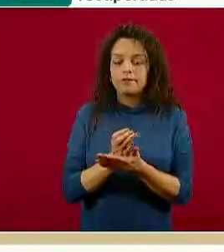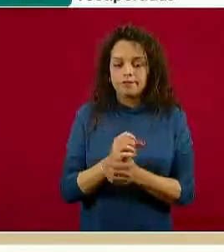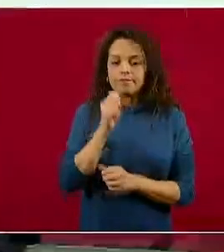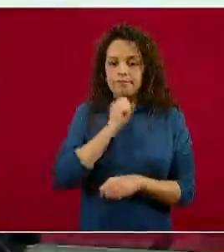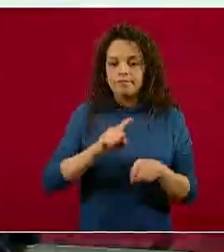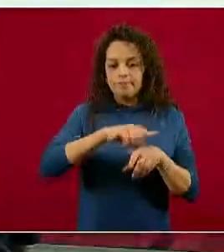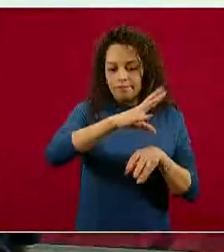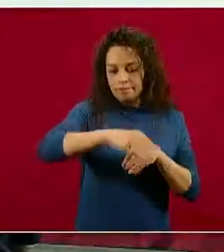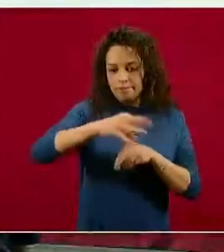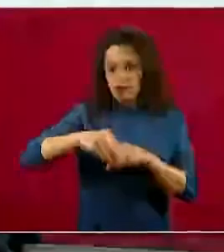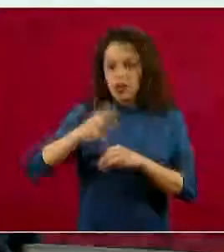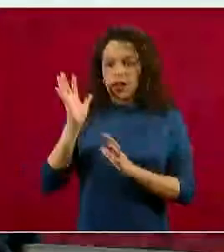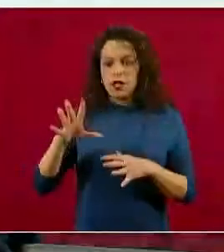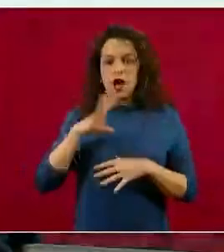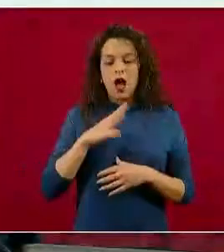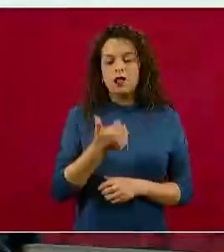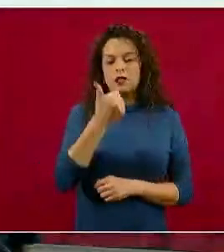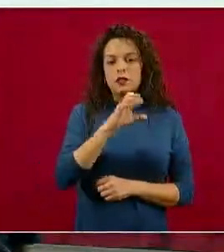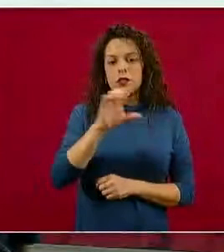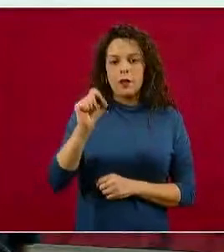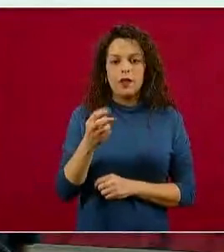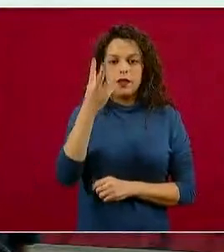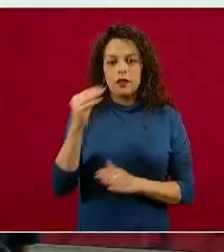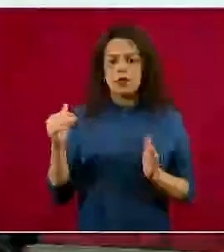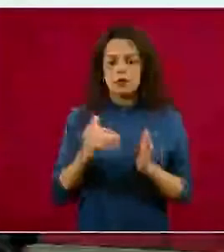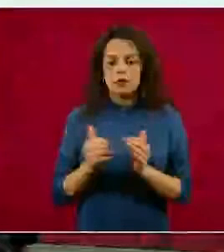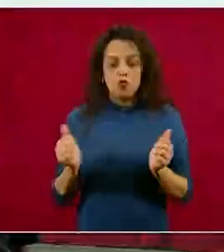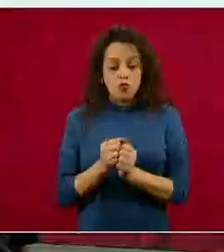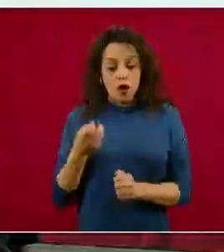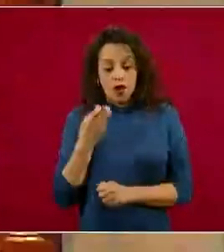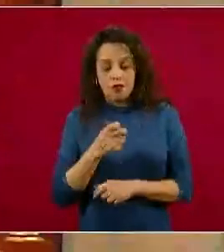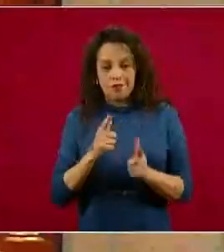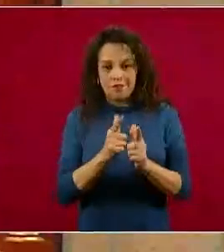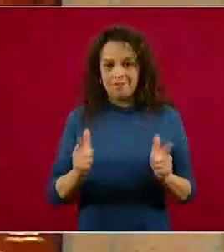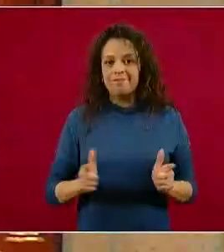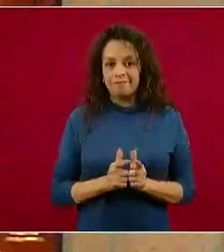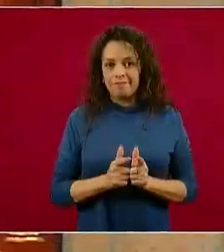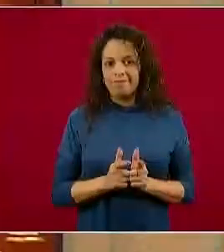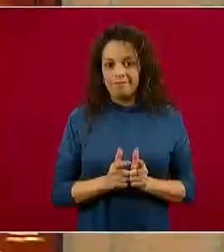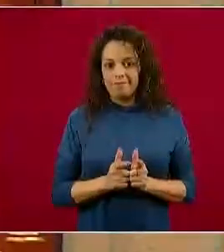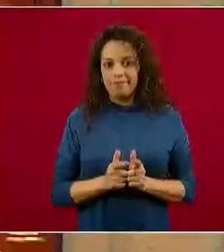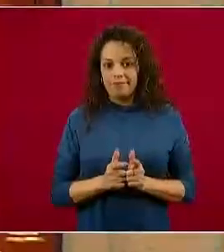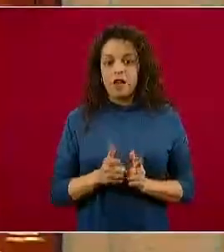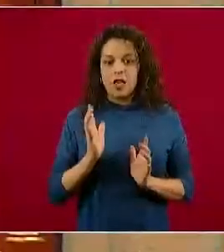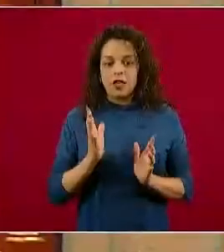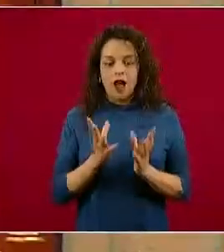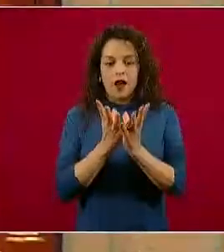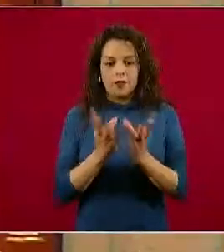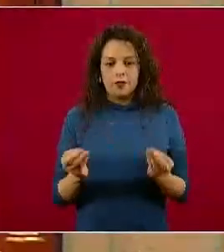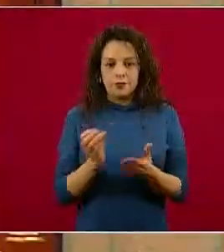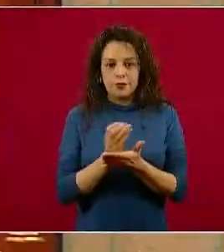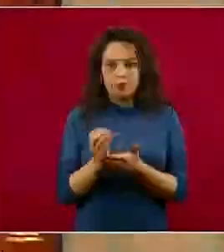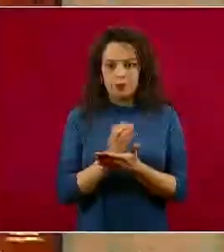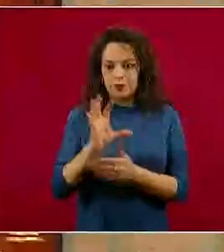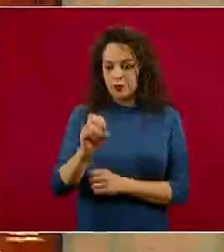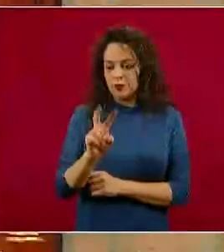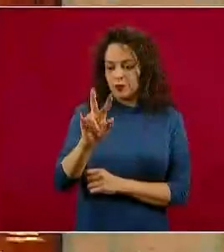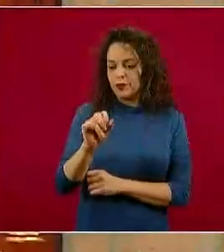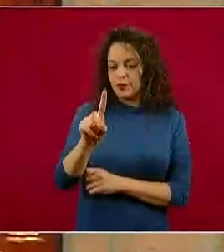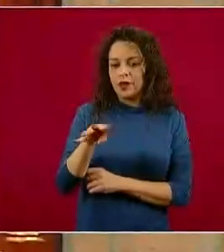de 623 mil a este grupo que ya se ha recuperado de